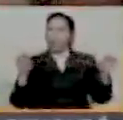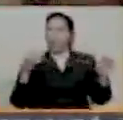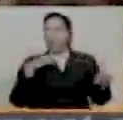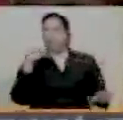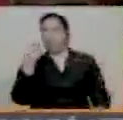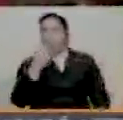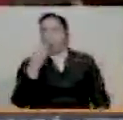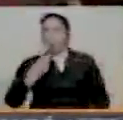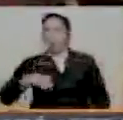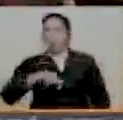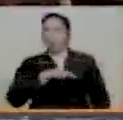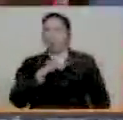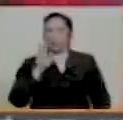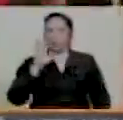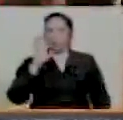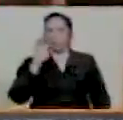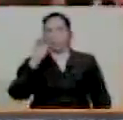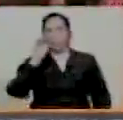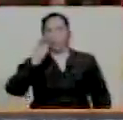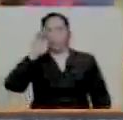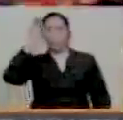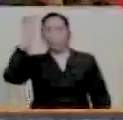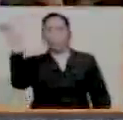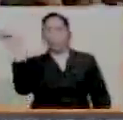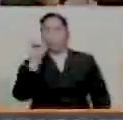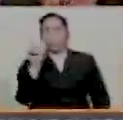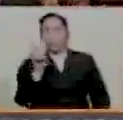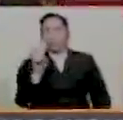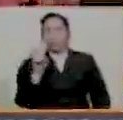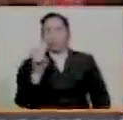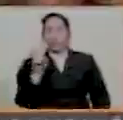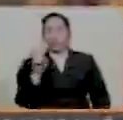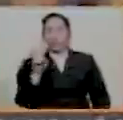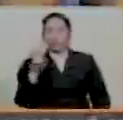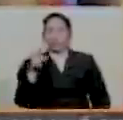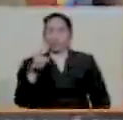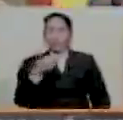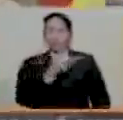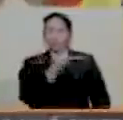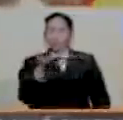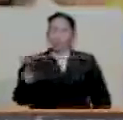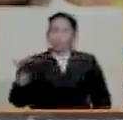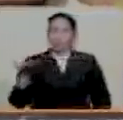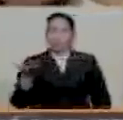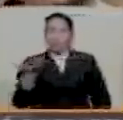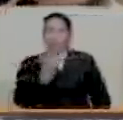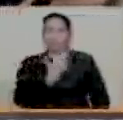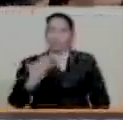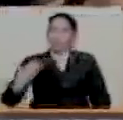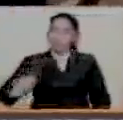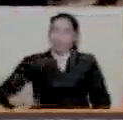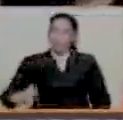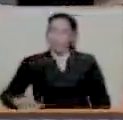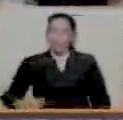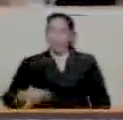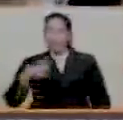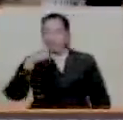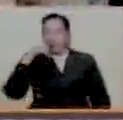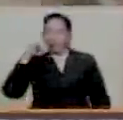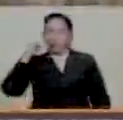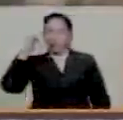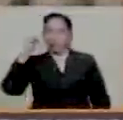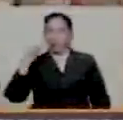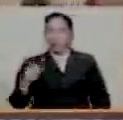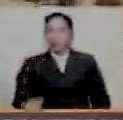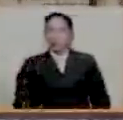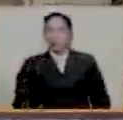de nuestro país, el futuro de Venezuela. Así lo ha calificado el presidente de la República Bolivariana de